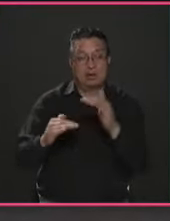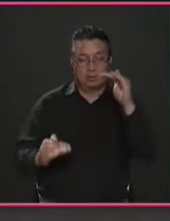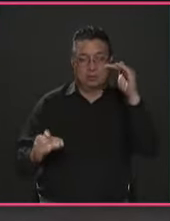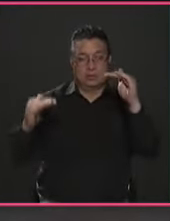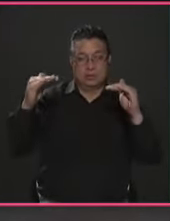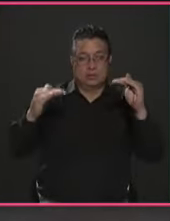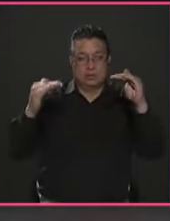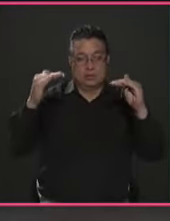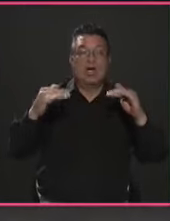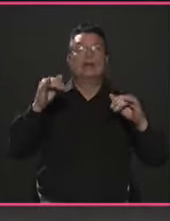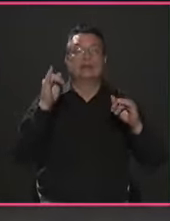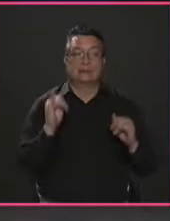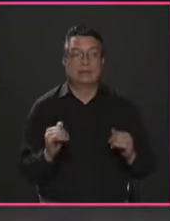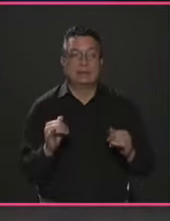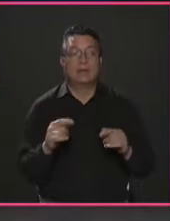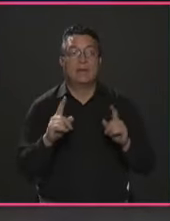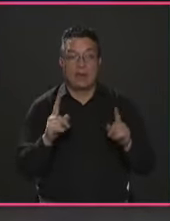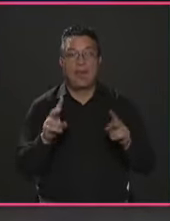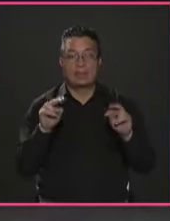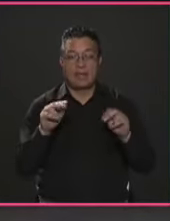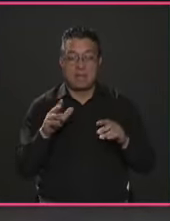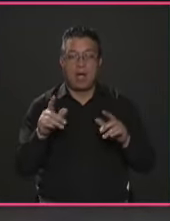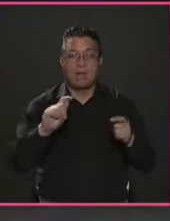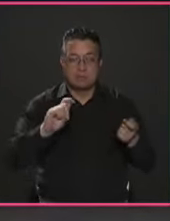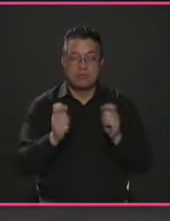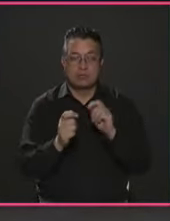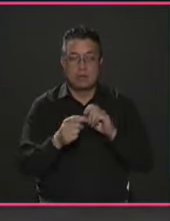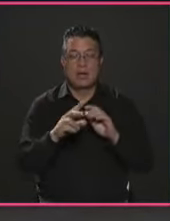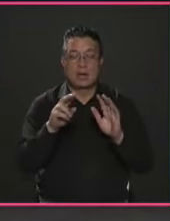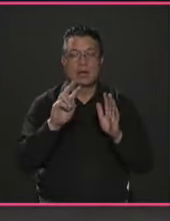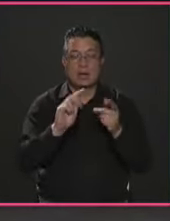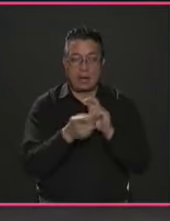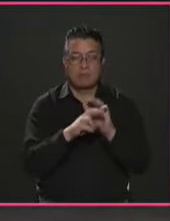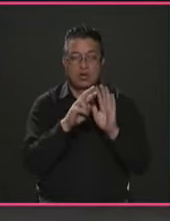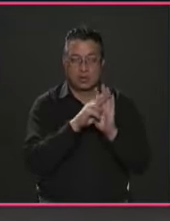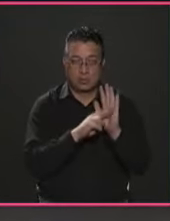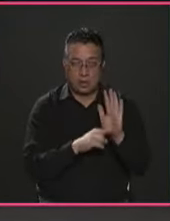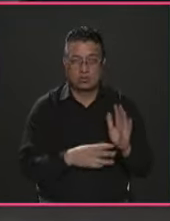que es alto esos temas hay que modificarlos son cambios regulatorios